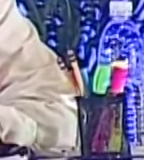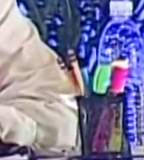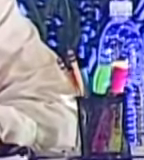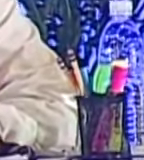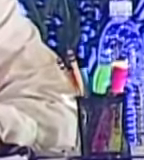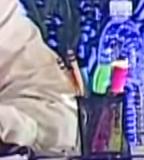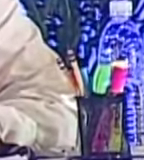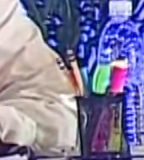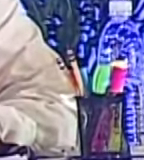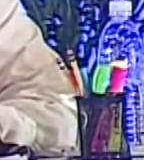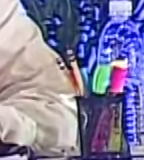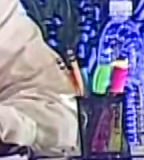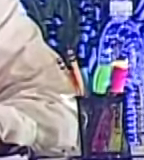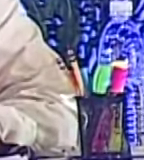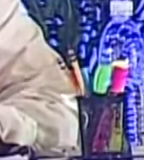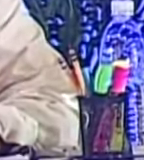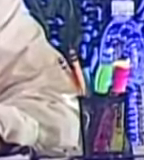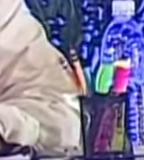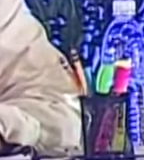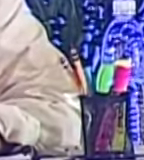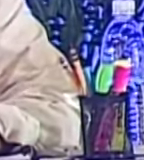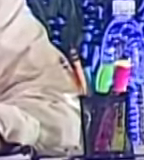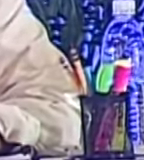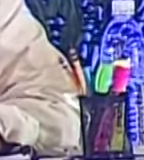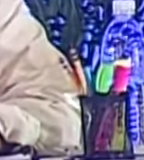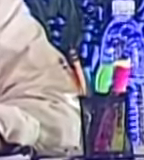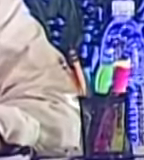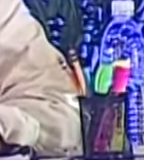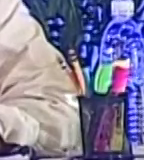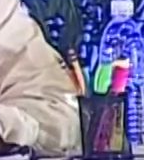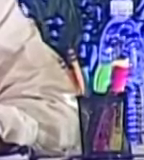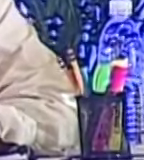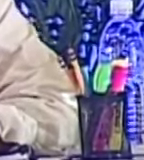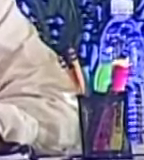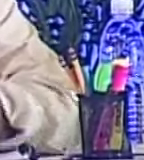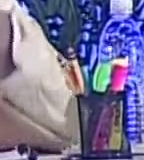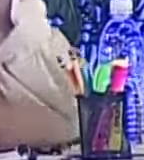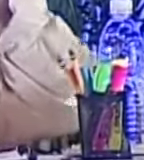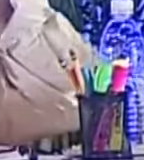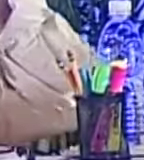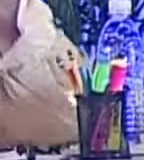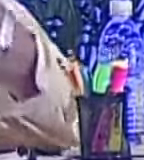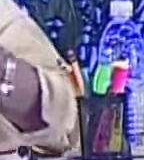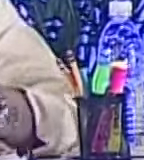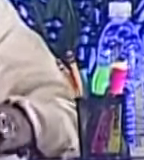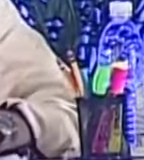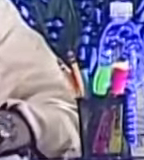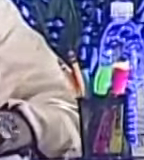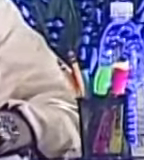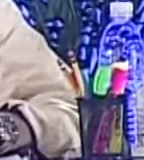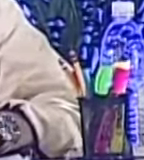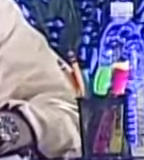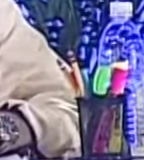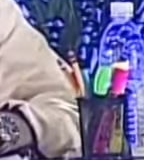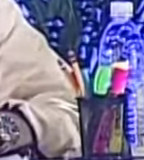Es un tiempo de articular la capacidad de producción, de crear una nueva visión.